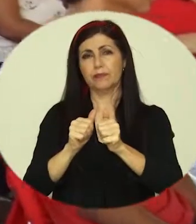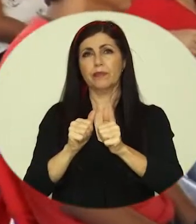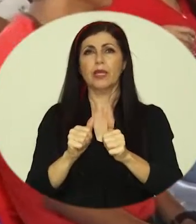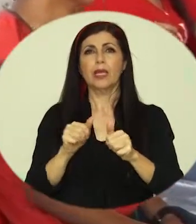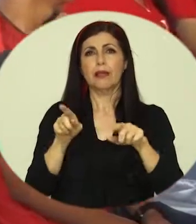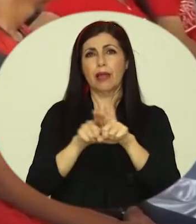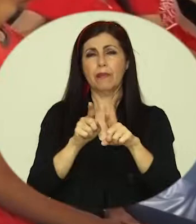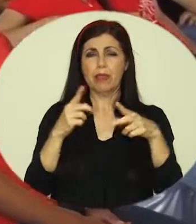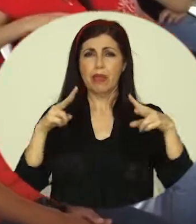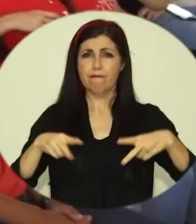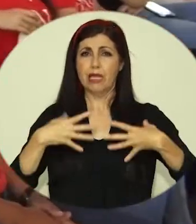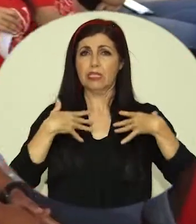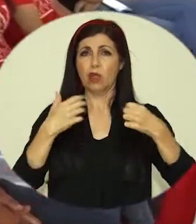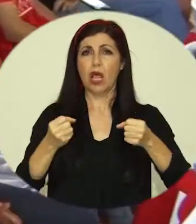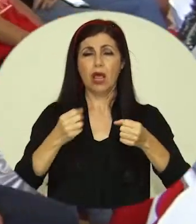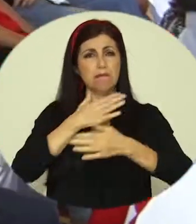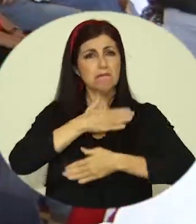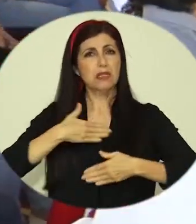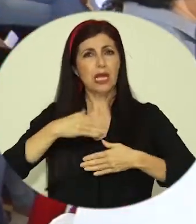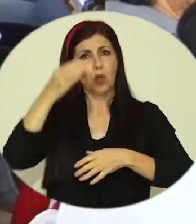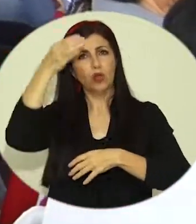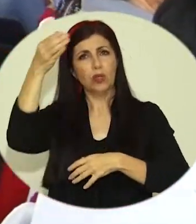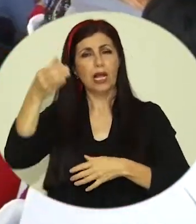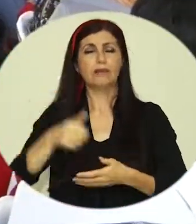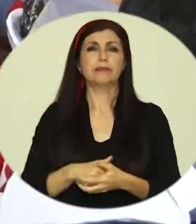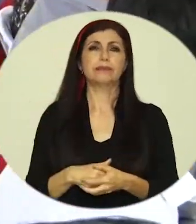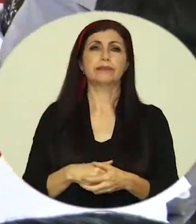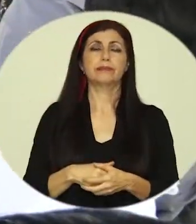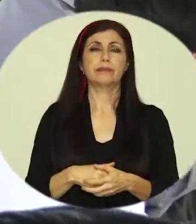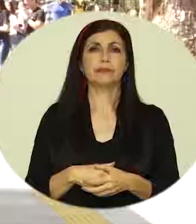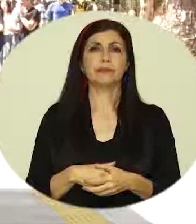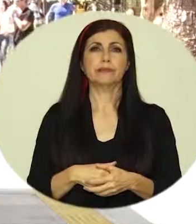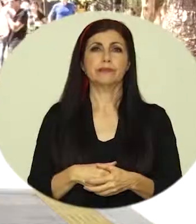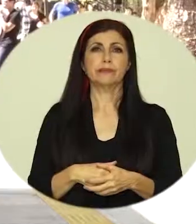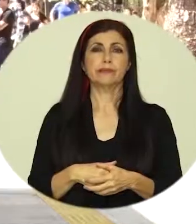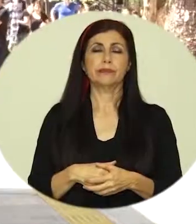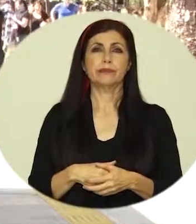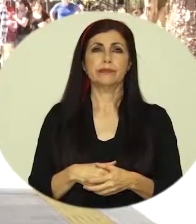actividades deportivas, de vida saludable, recreativas y culturales.